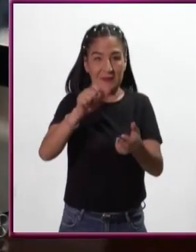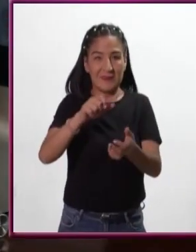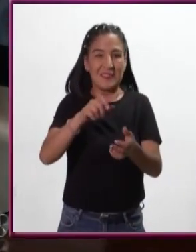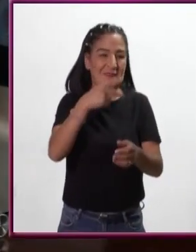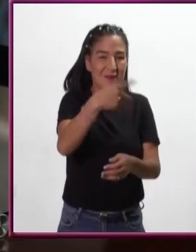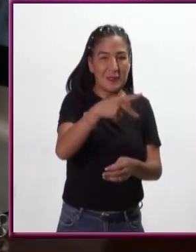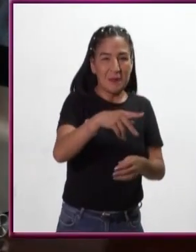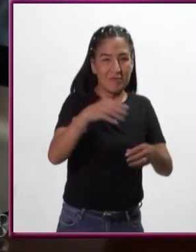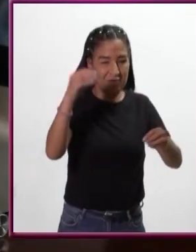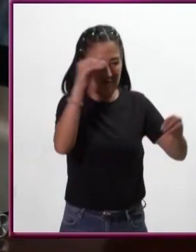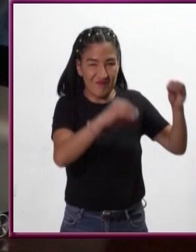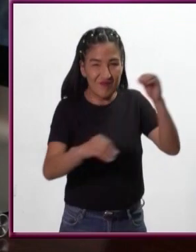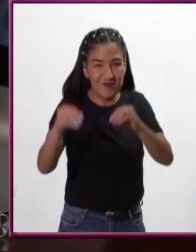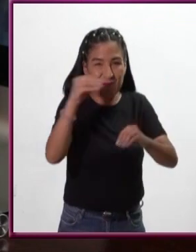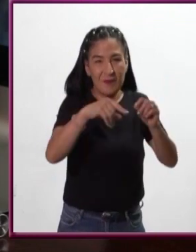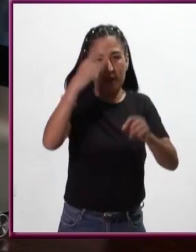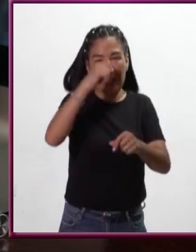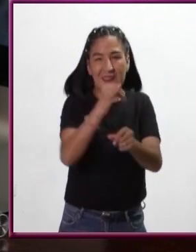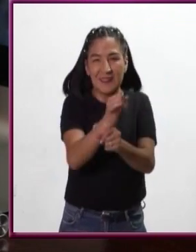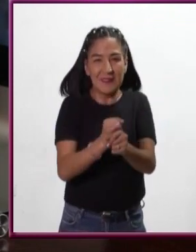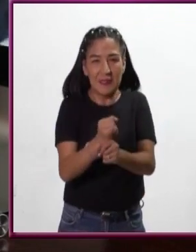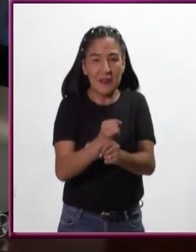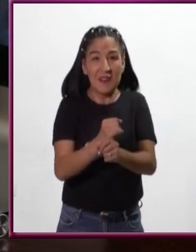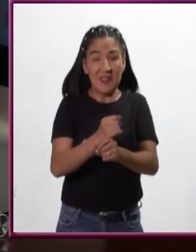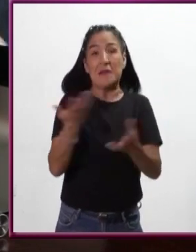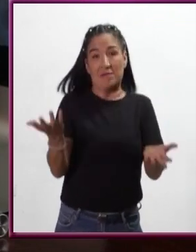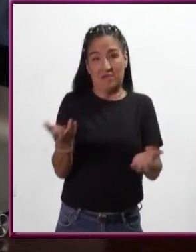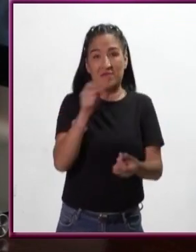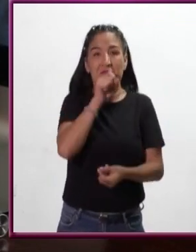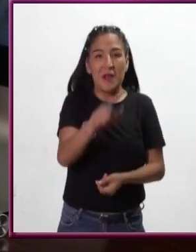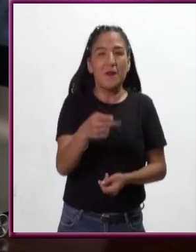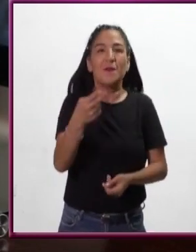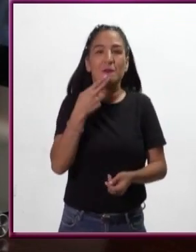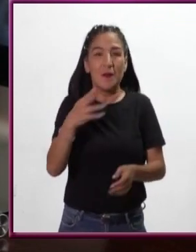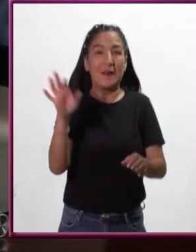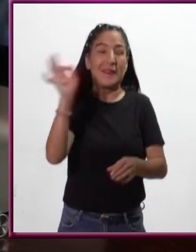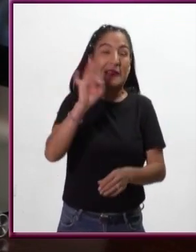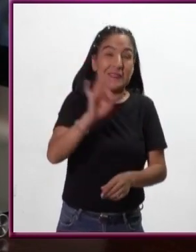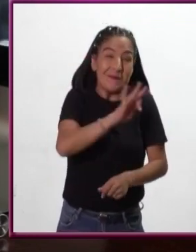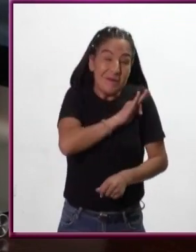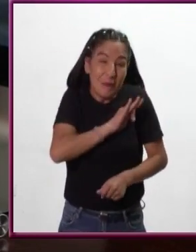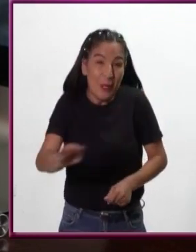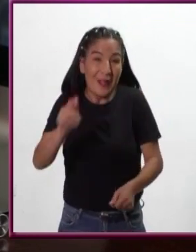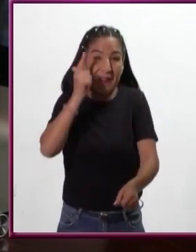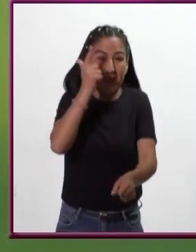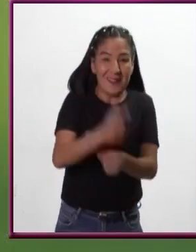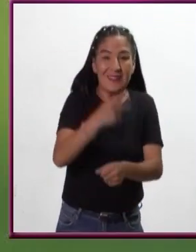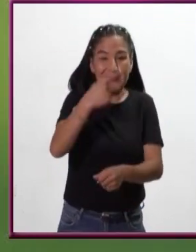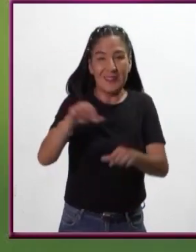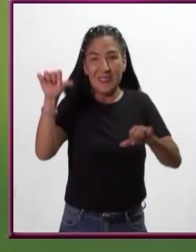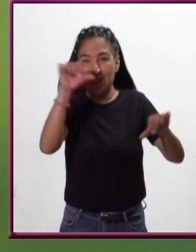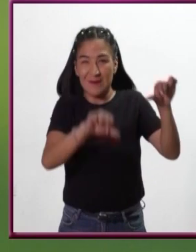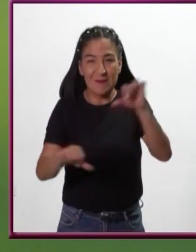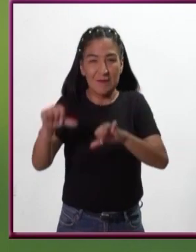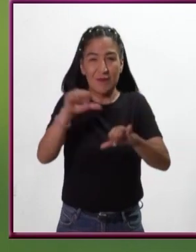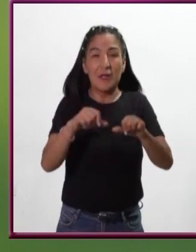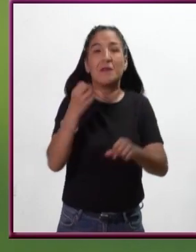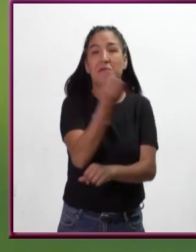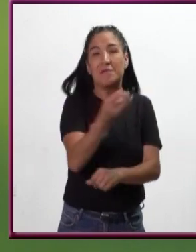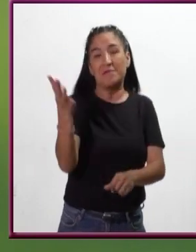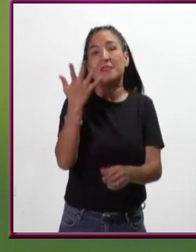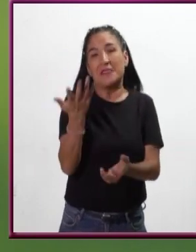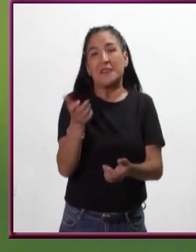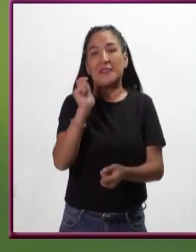geométricas de las moléculas que se están utilizando. Y aún así, aunque se pudiese detectar químicamente la molécula, estamos hablando